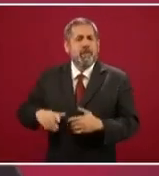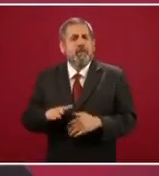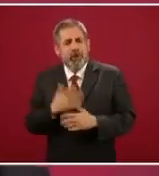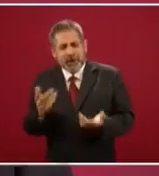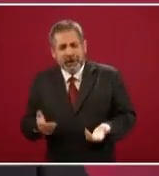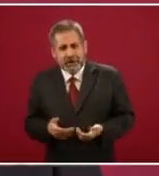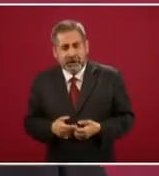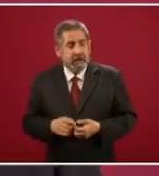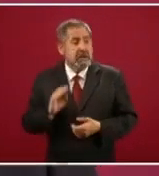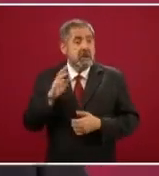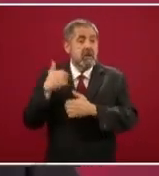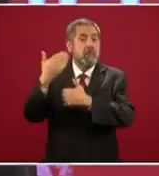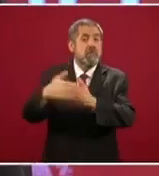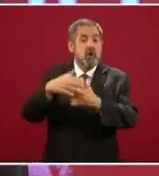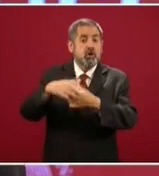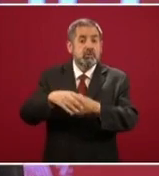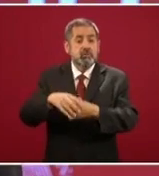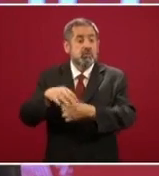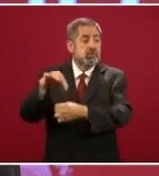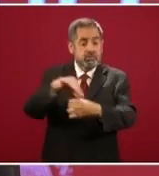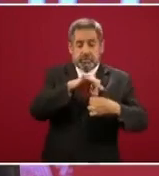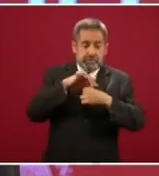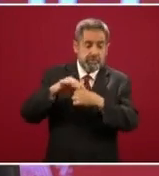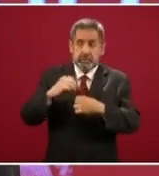haber revocación de mandato.